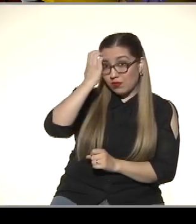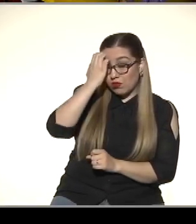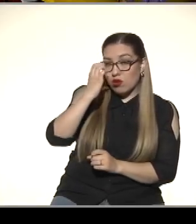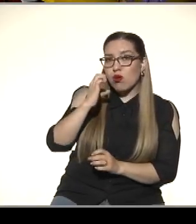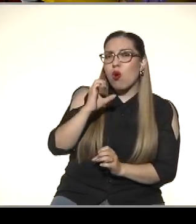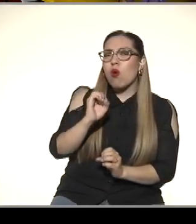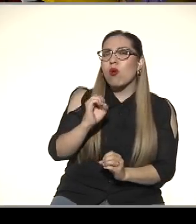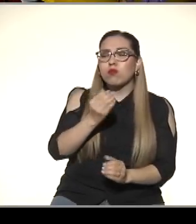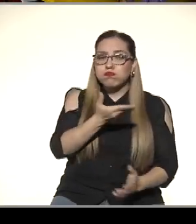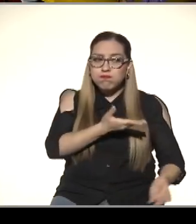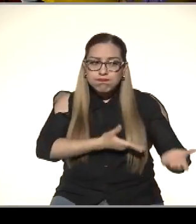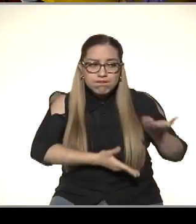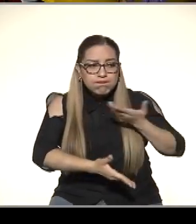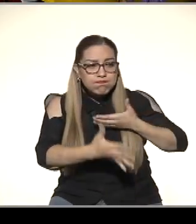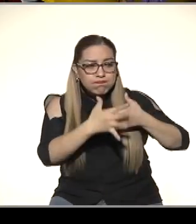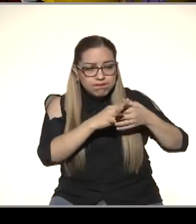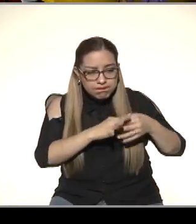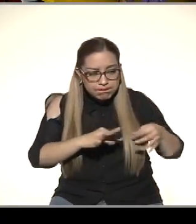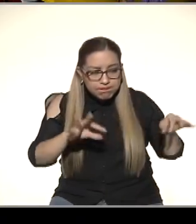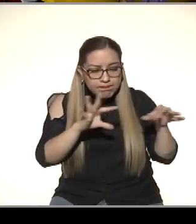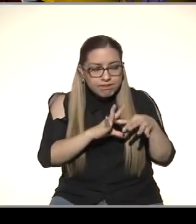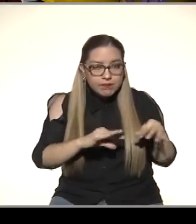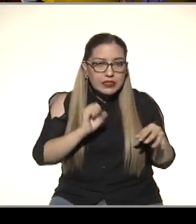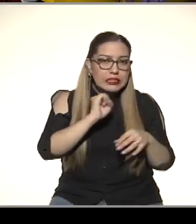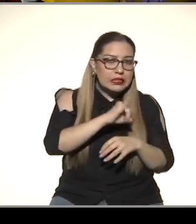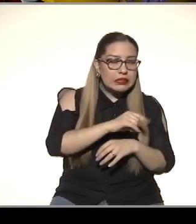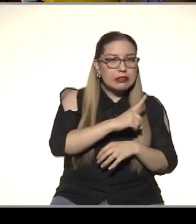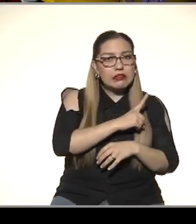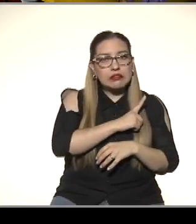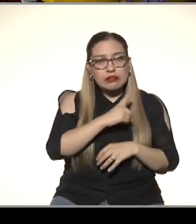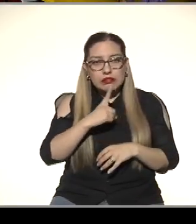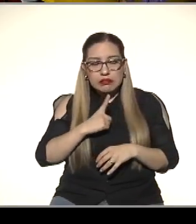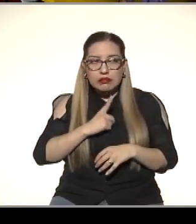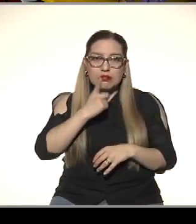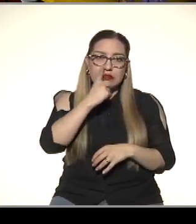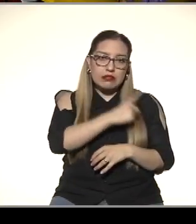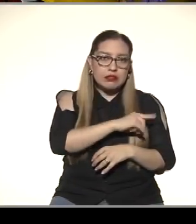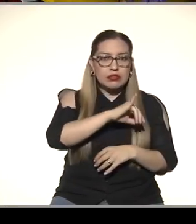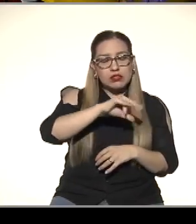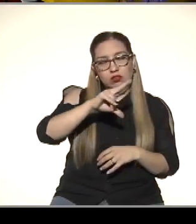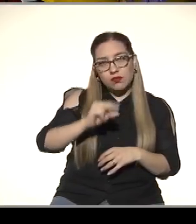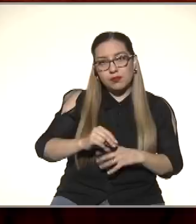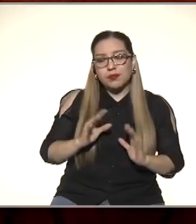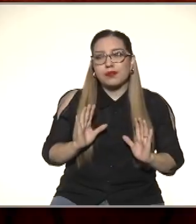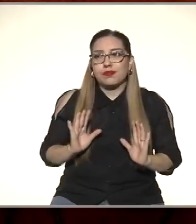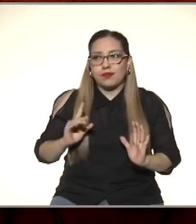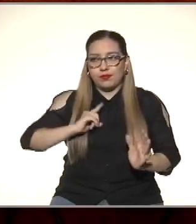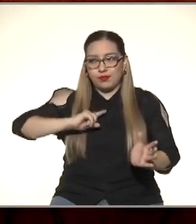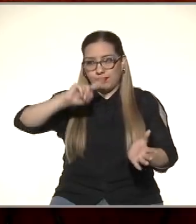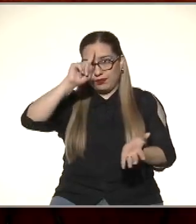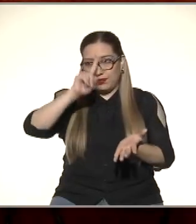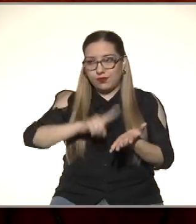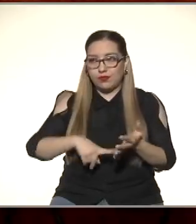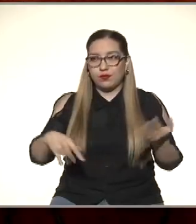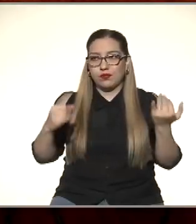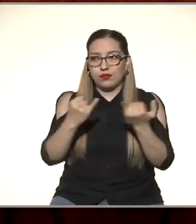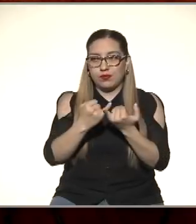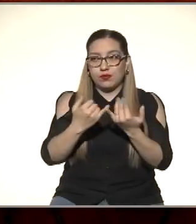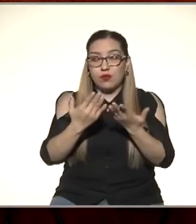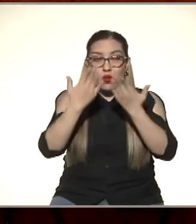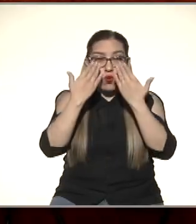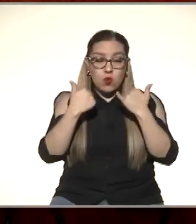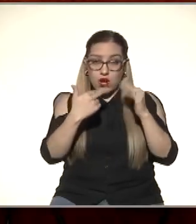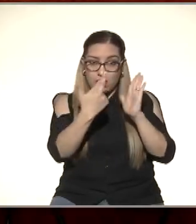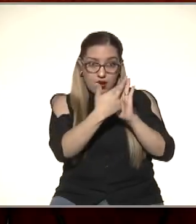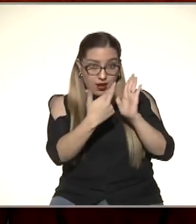que compartirles? ¿Es algo que hay que decirles? ¿Tú qué opinas? Yo creo que igual, como bien decía Paloma, no hay fórmulas dadas,